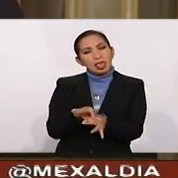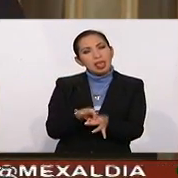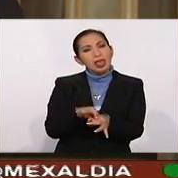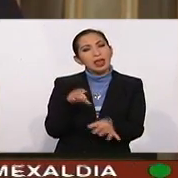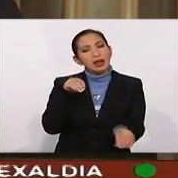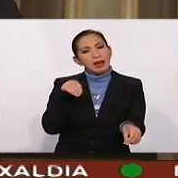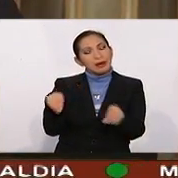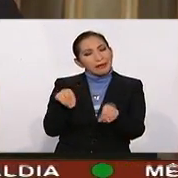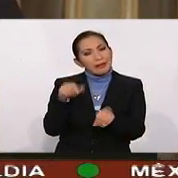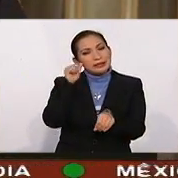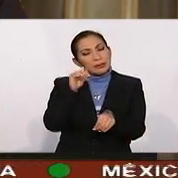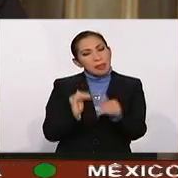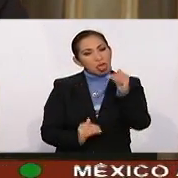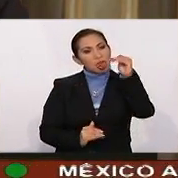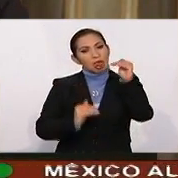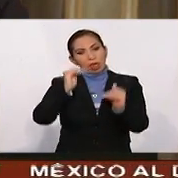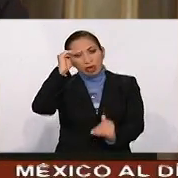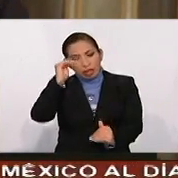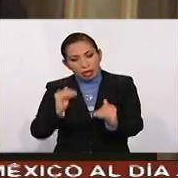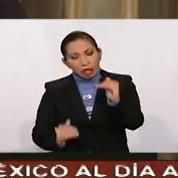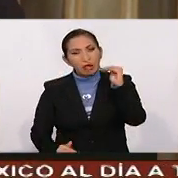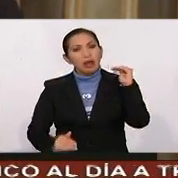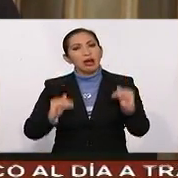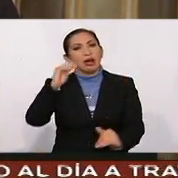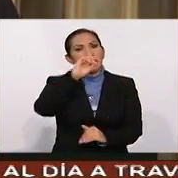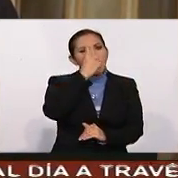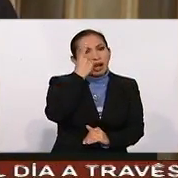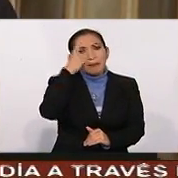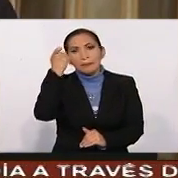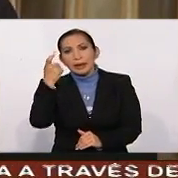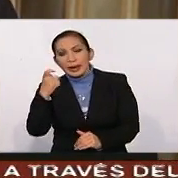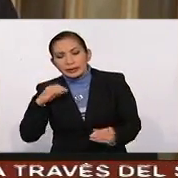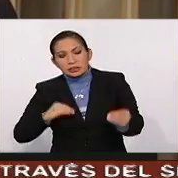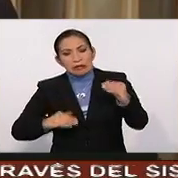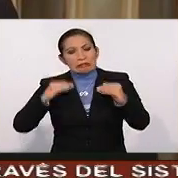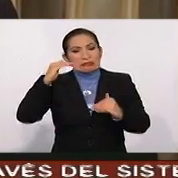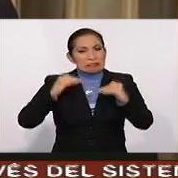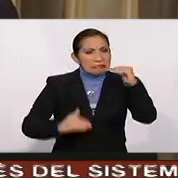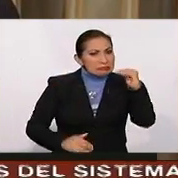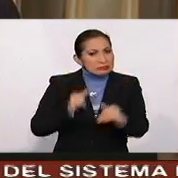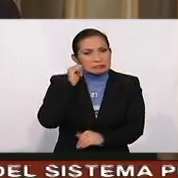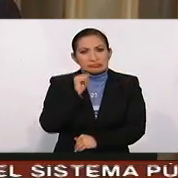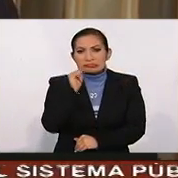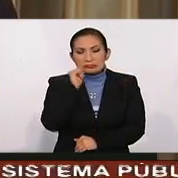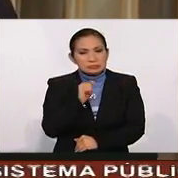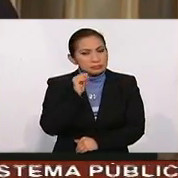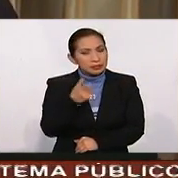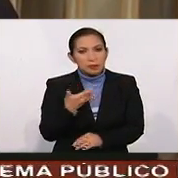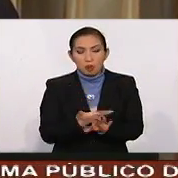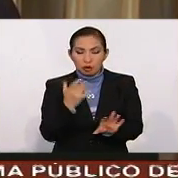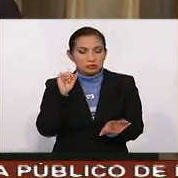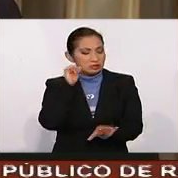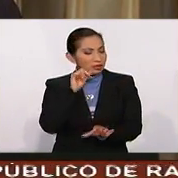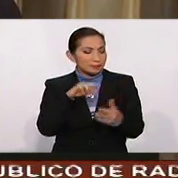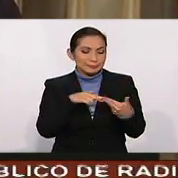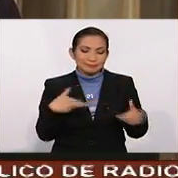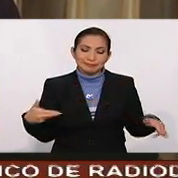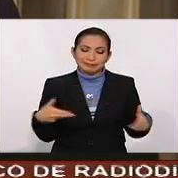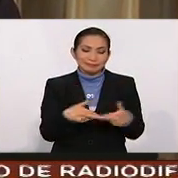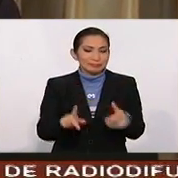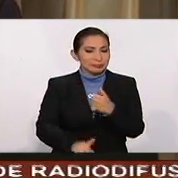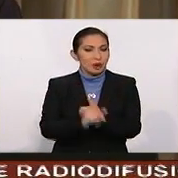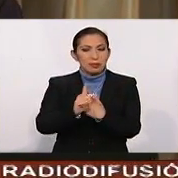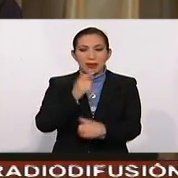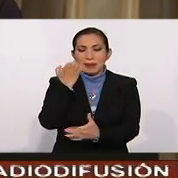el movimiento que ha tenido la paridad cambiaria con respecto al dólar de nuestra moneda, muy asociada a